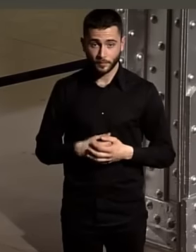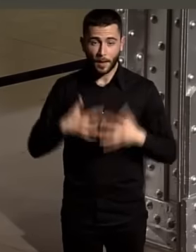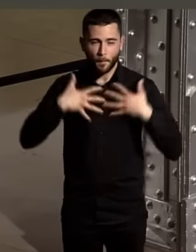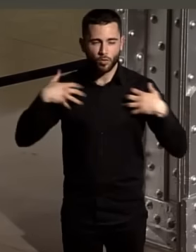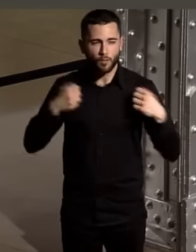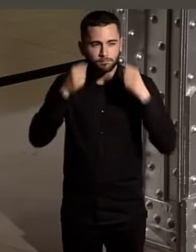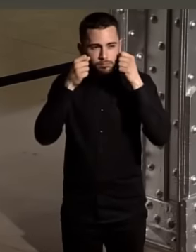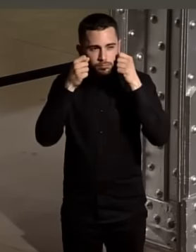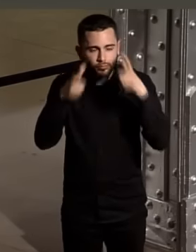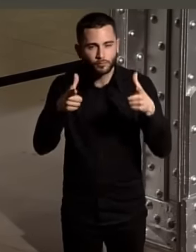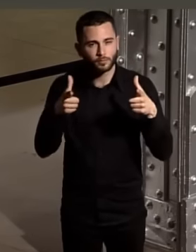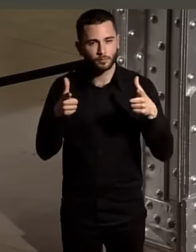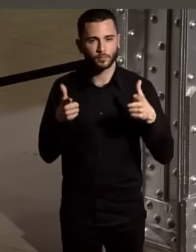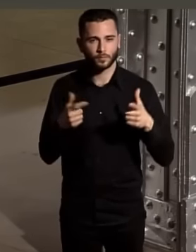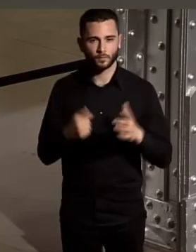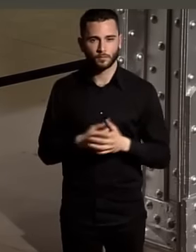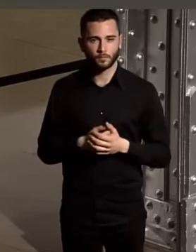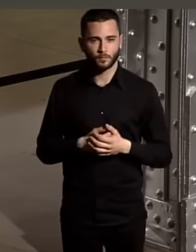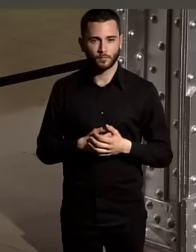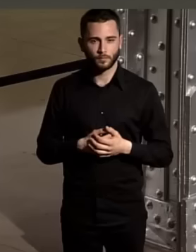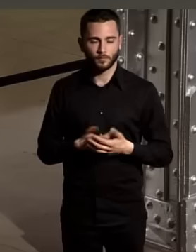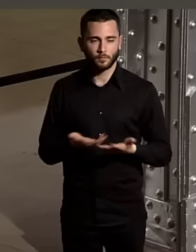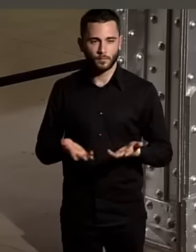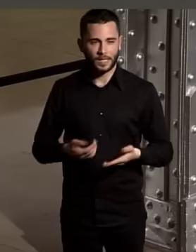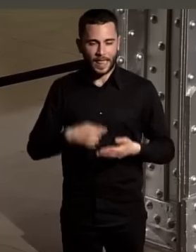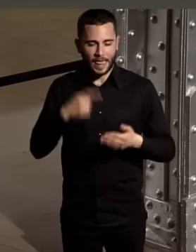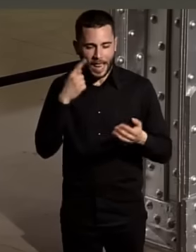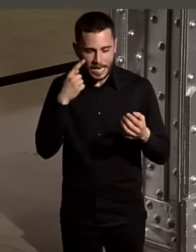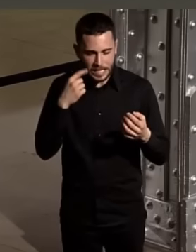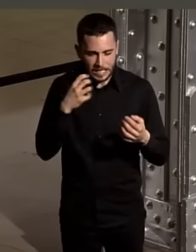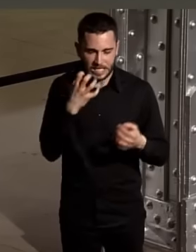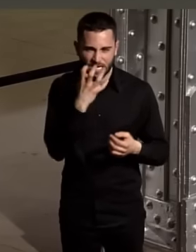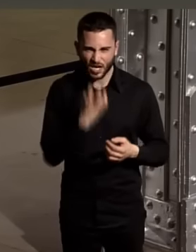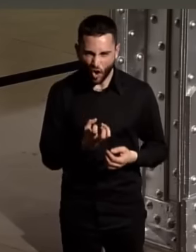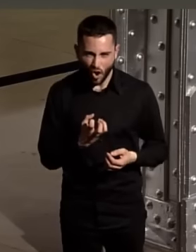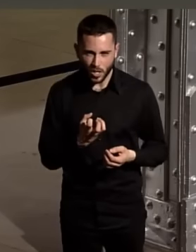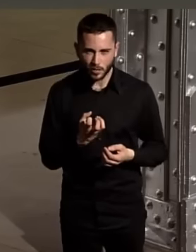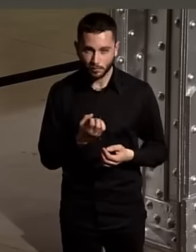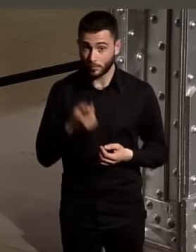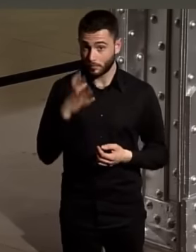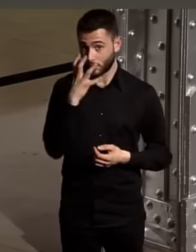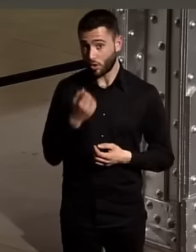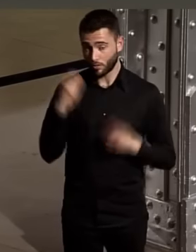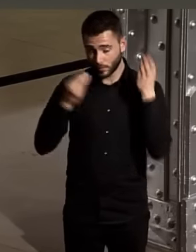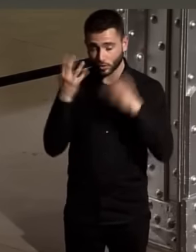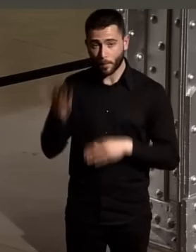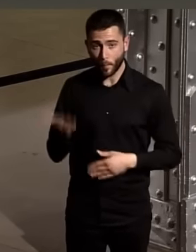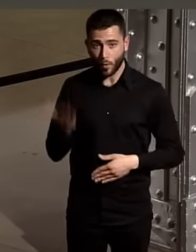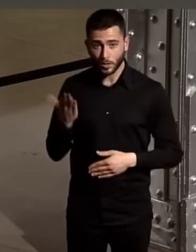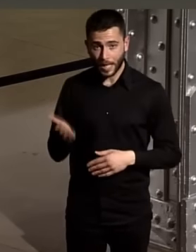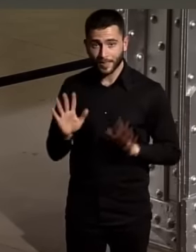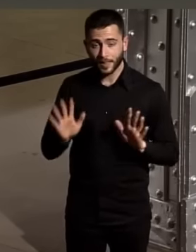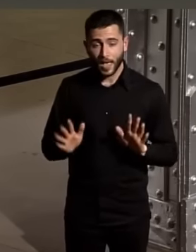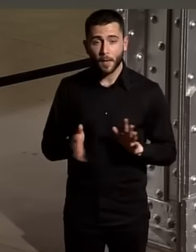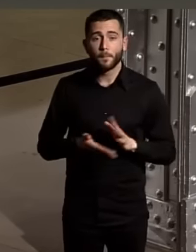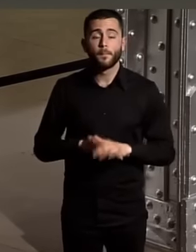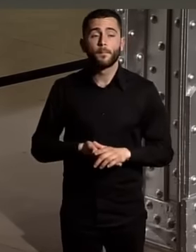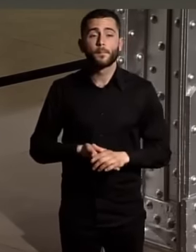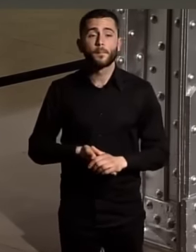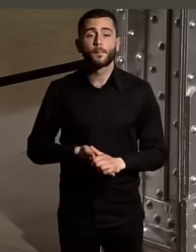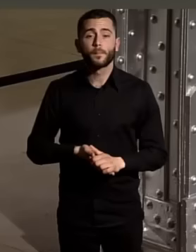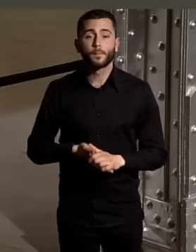emoción o sea y siempre siempre dicen del rigor en la divulgación científica Yo creo el rigor es muy importante pero digo el rigor ya ya ya es como algo que